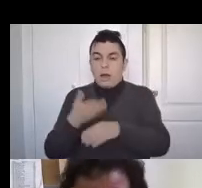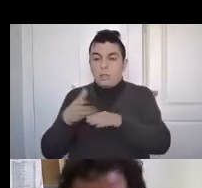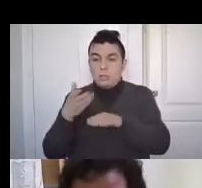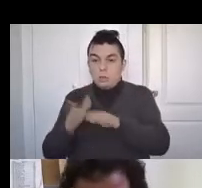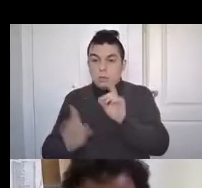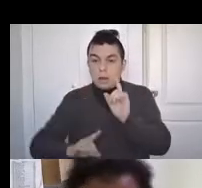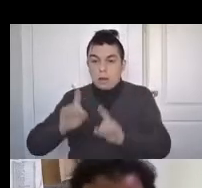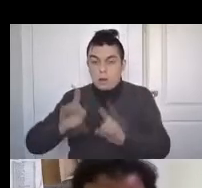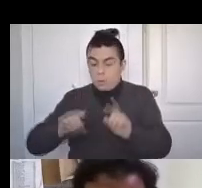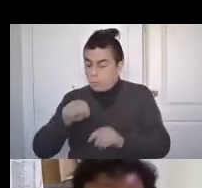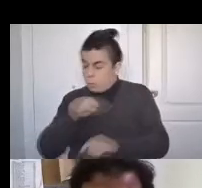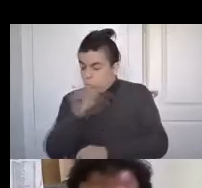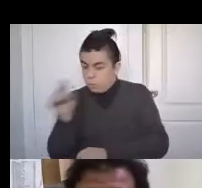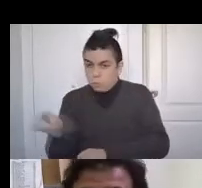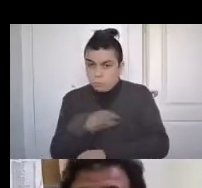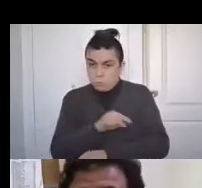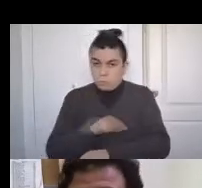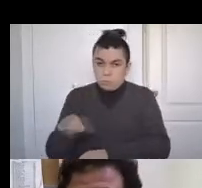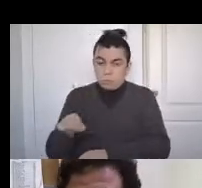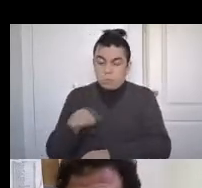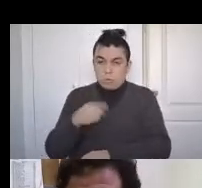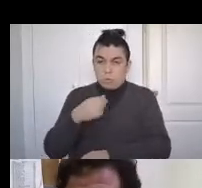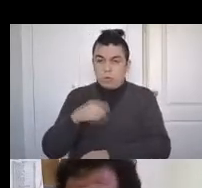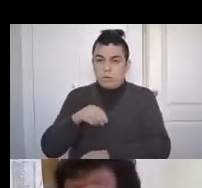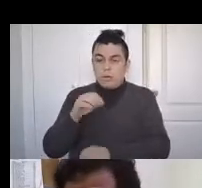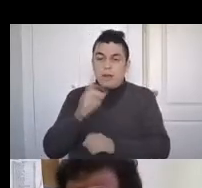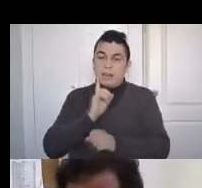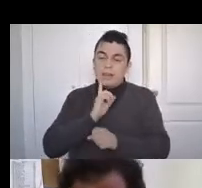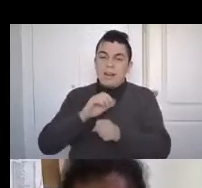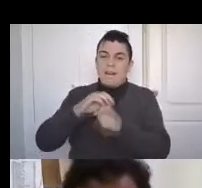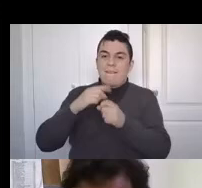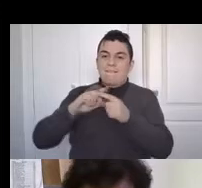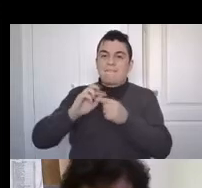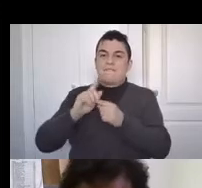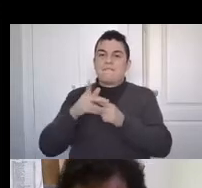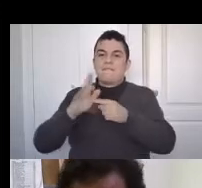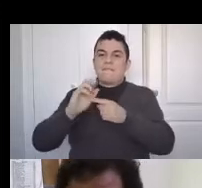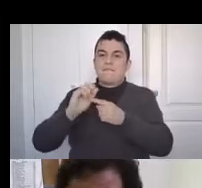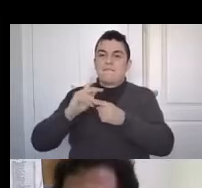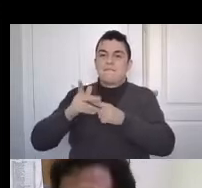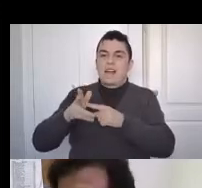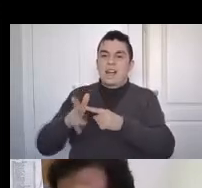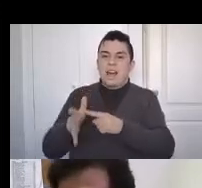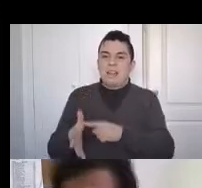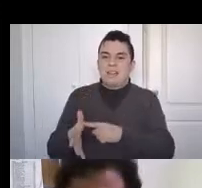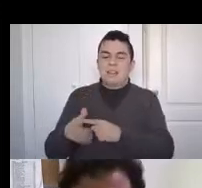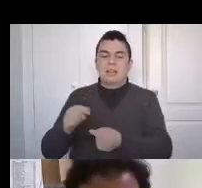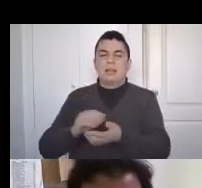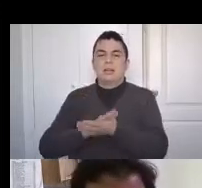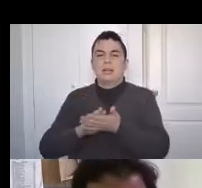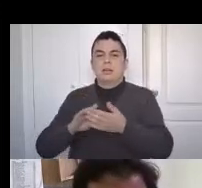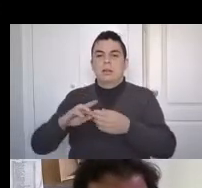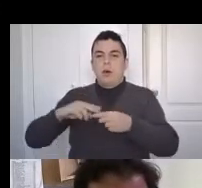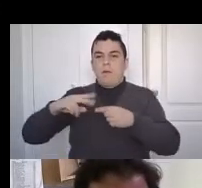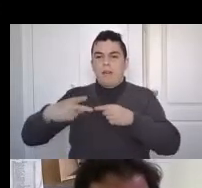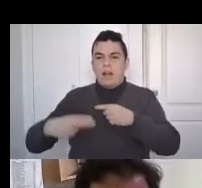circulante en esta agua y nos puede avisar para tomar diferentes acciones de salud pública, ¿sí?